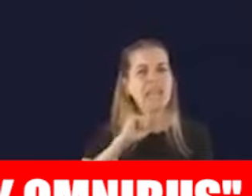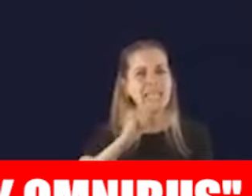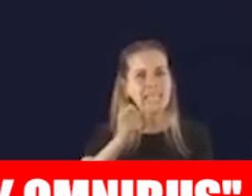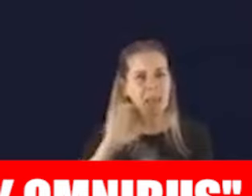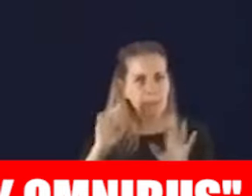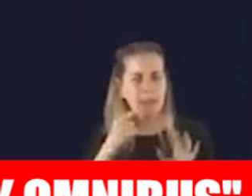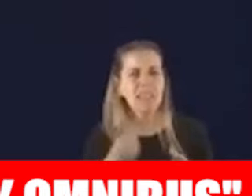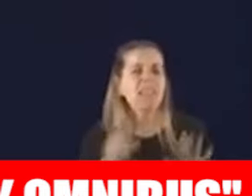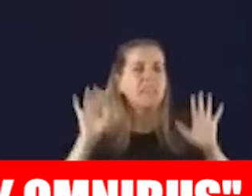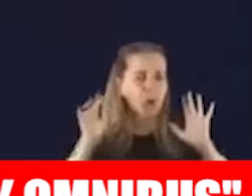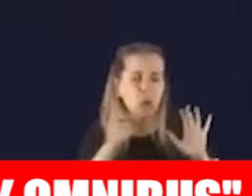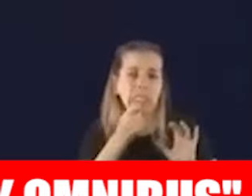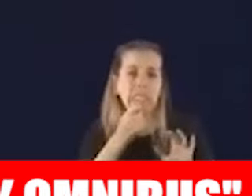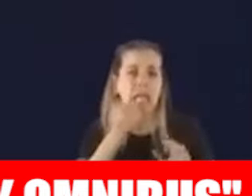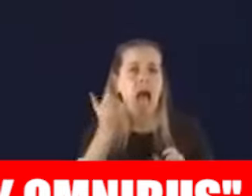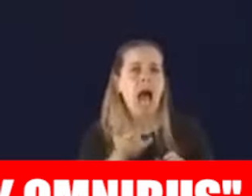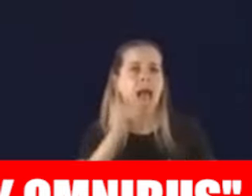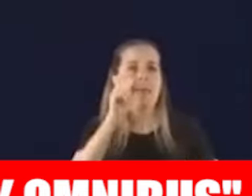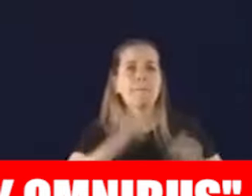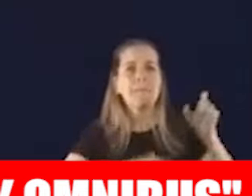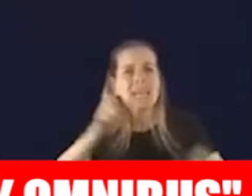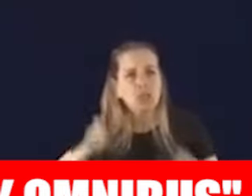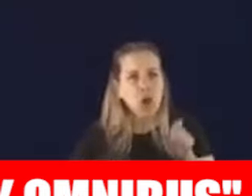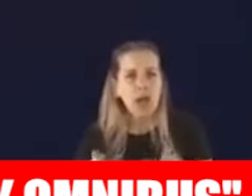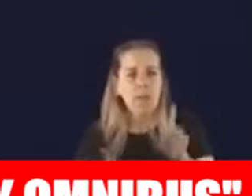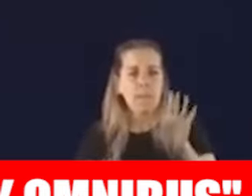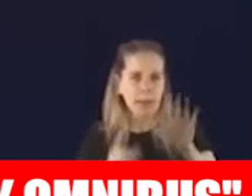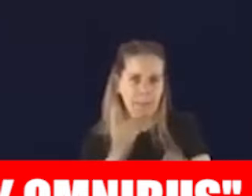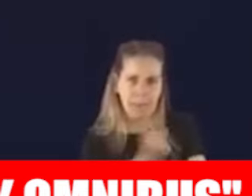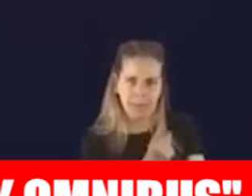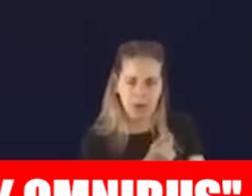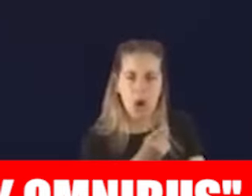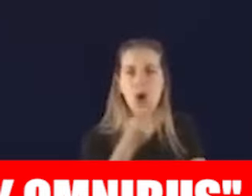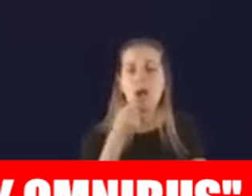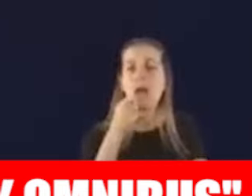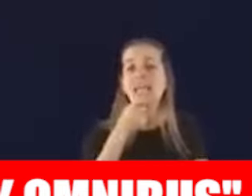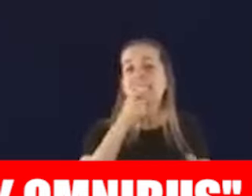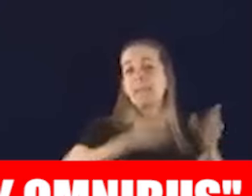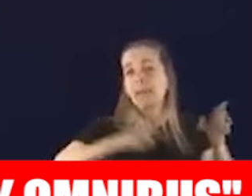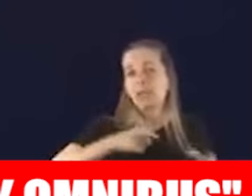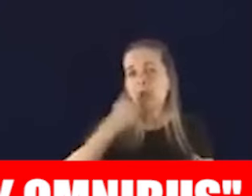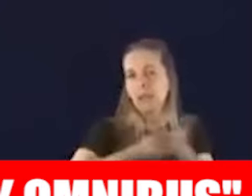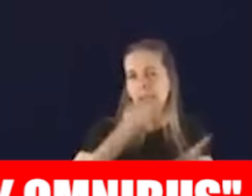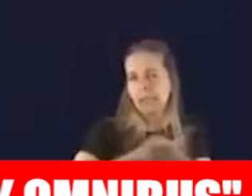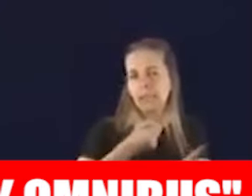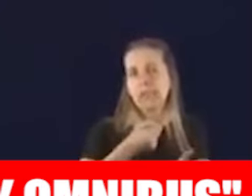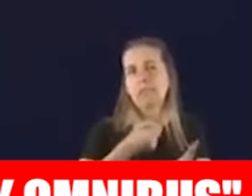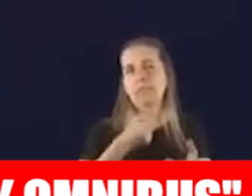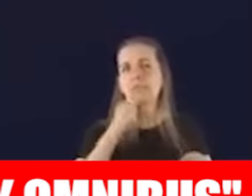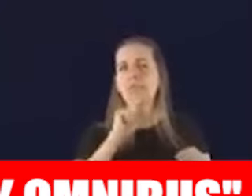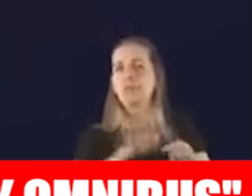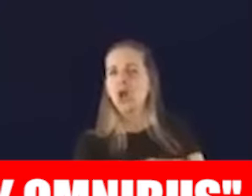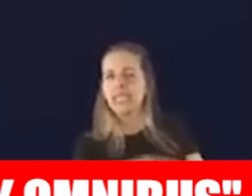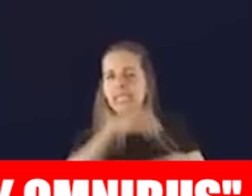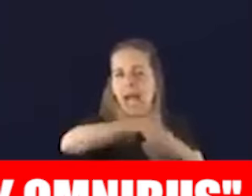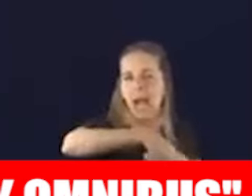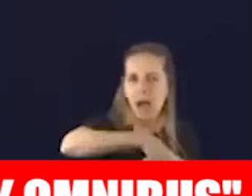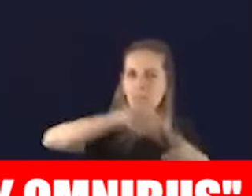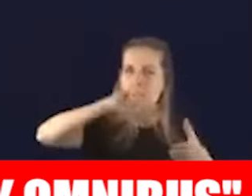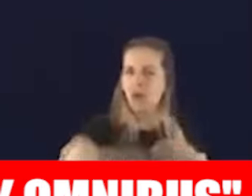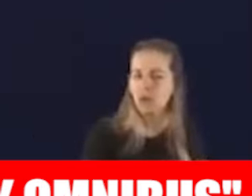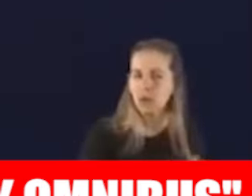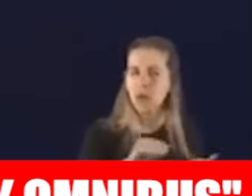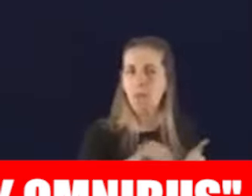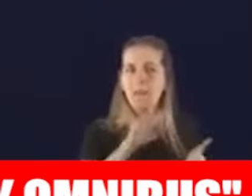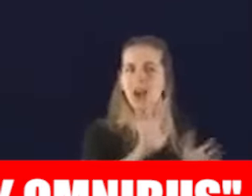persona que no no primero el empleo militante afuera como dice el presidente entendemos que